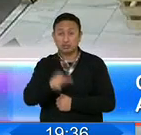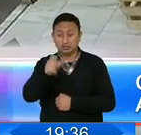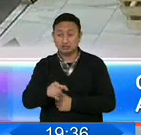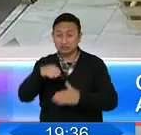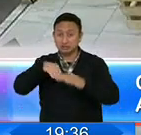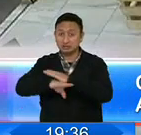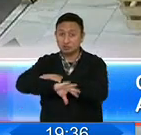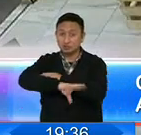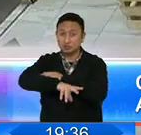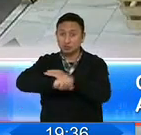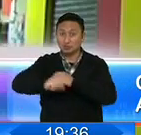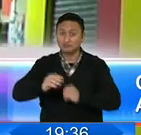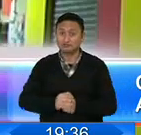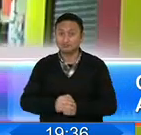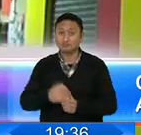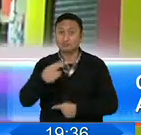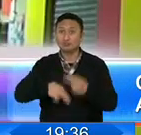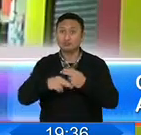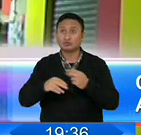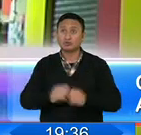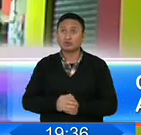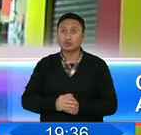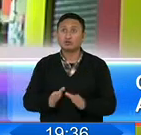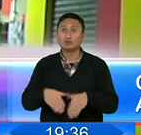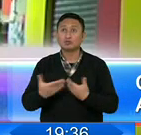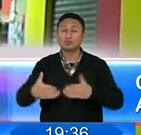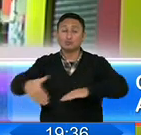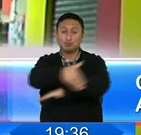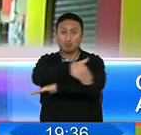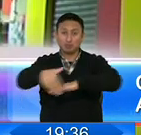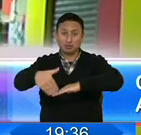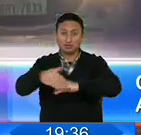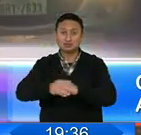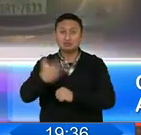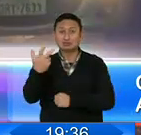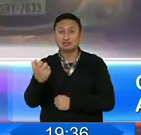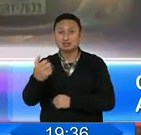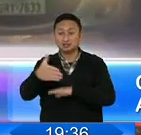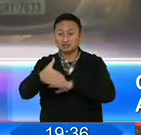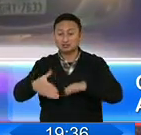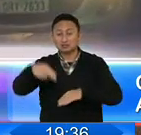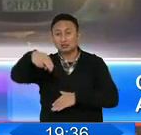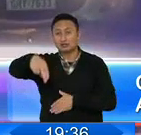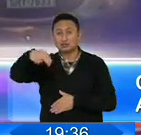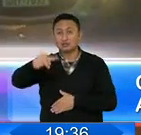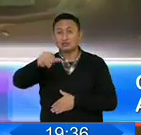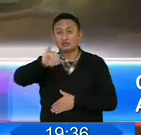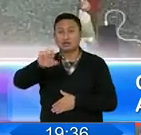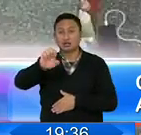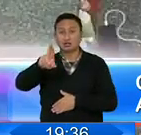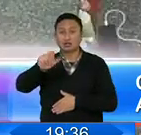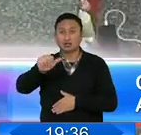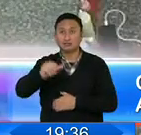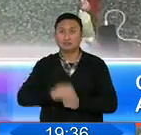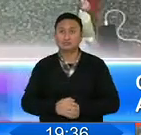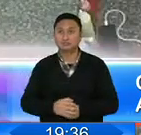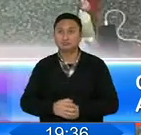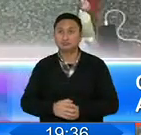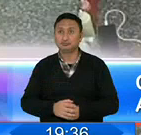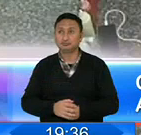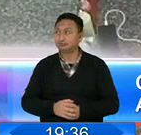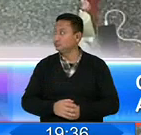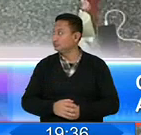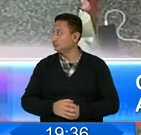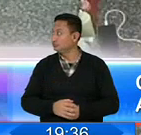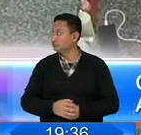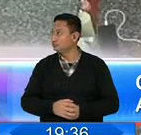un local de comidas ubicado en las calles 13 y Capitán Nájera en Guayaquil.